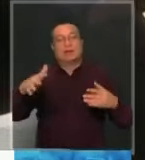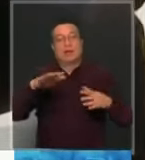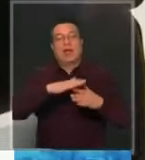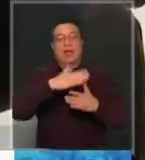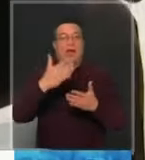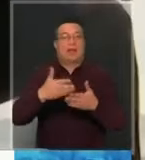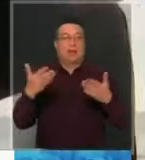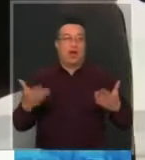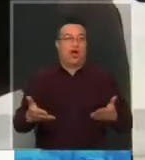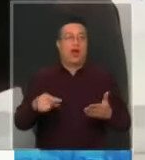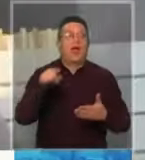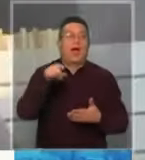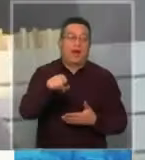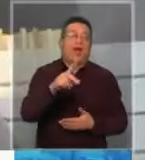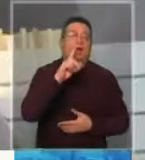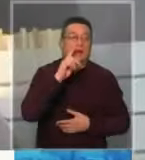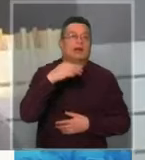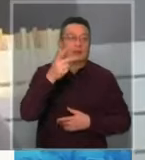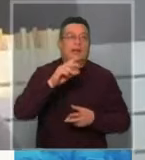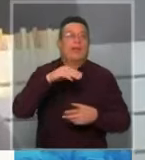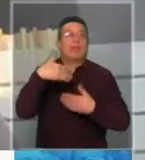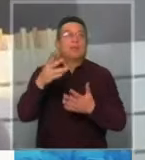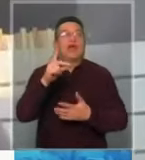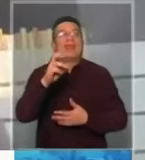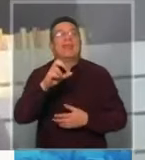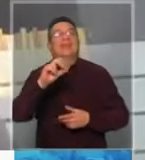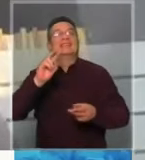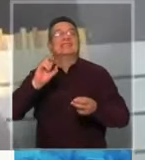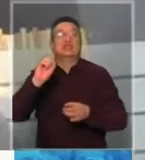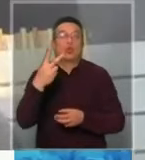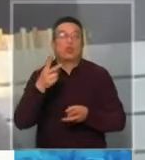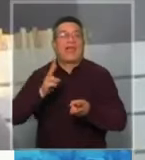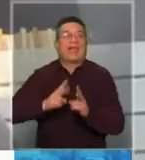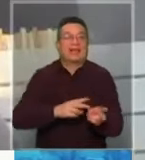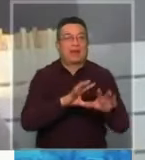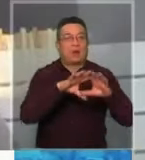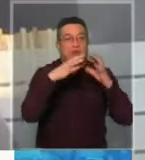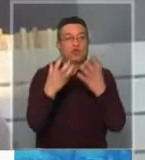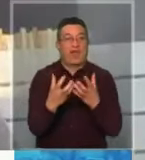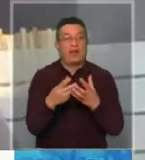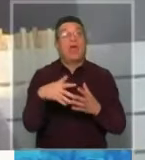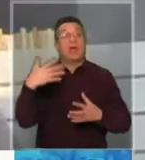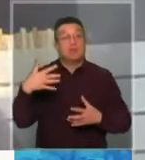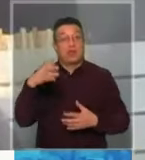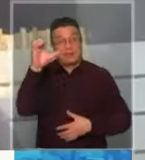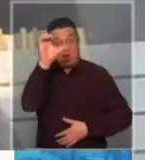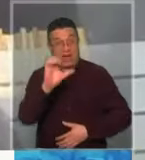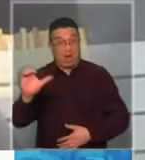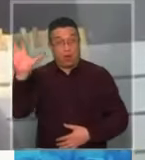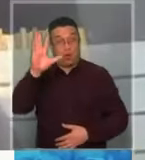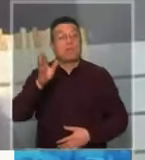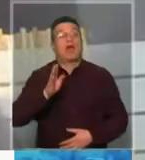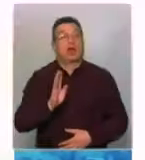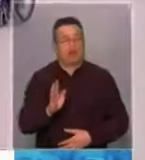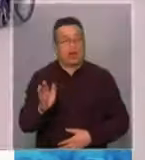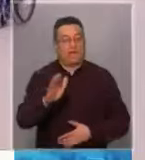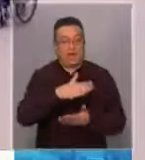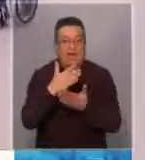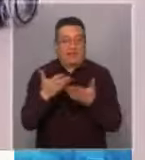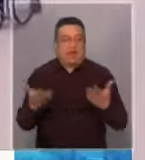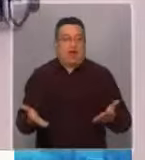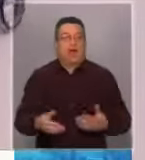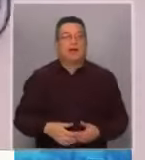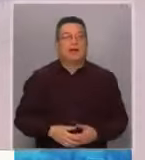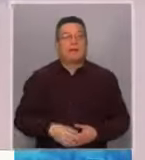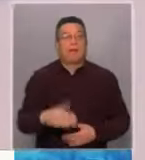significativa. El orden que se genera tras la Segunda Guerra Mundial es el que, al menos en una parte importante de Europa, se sigue sosteniendo hasta el día de hoy. Con